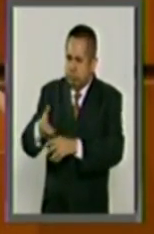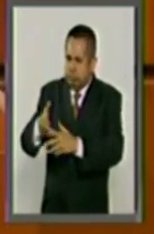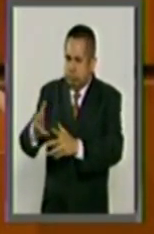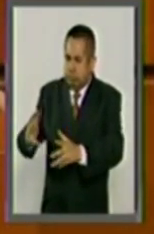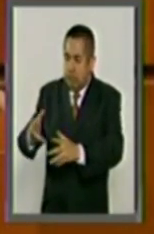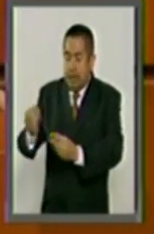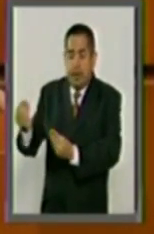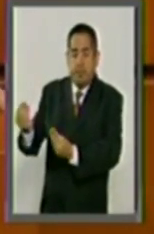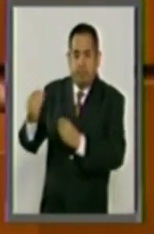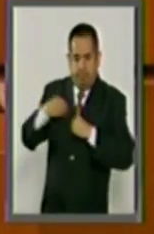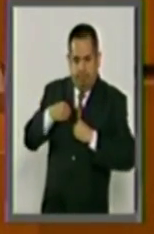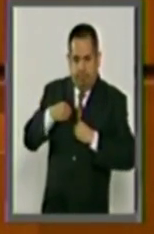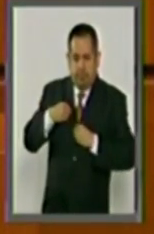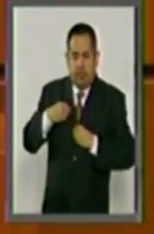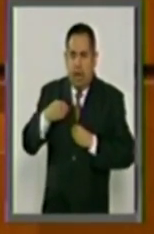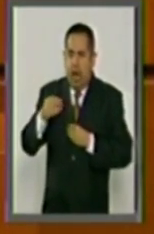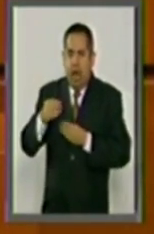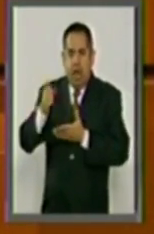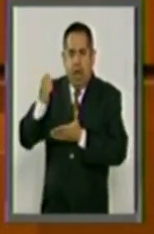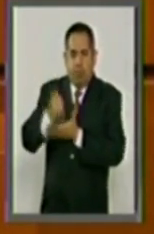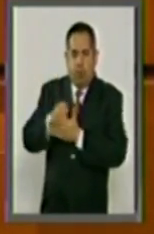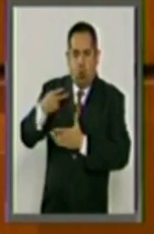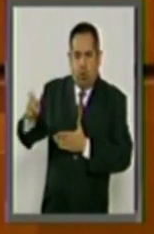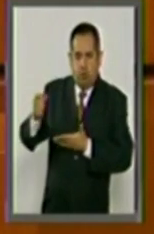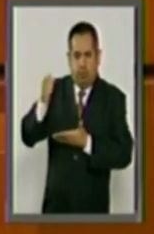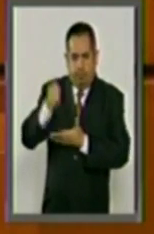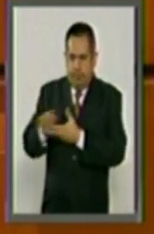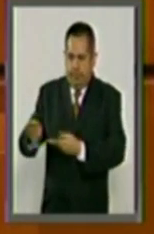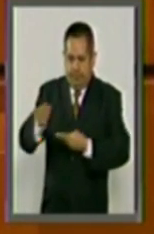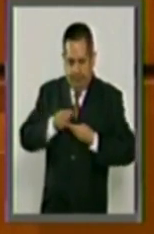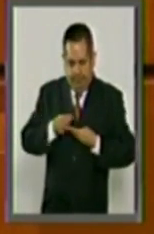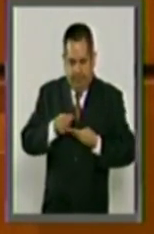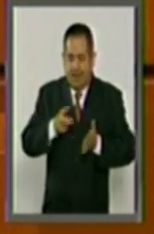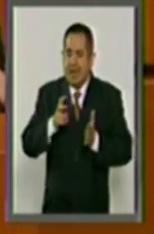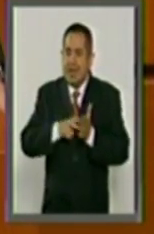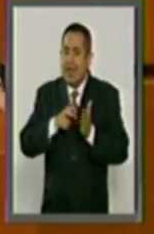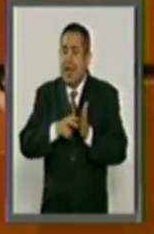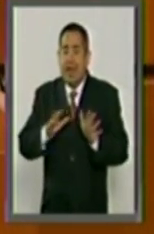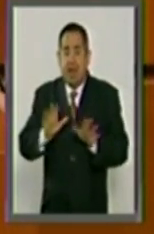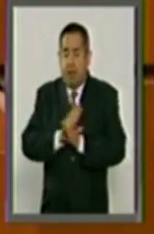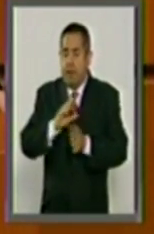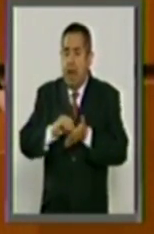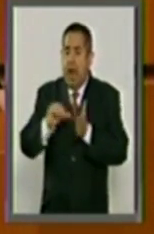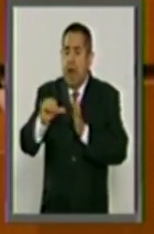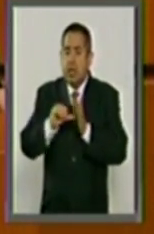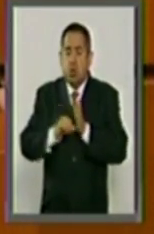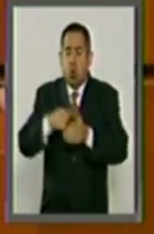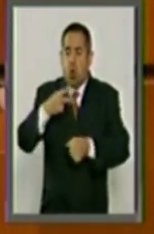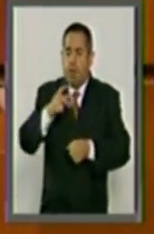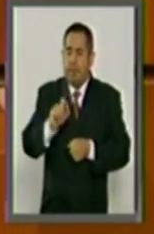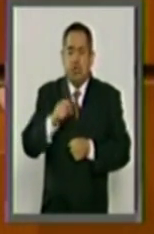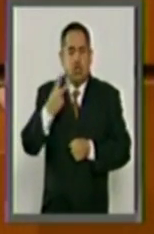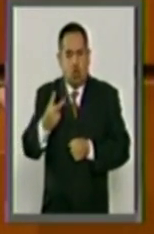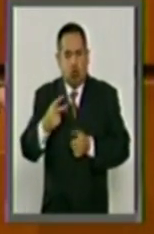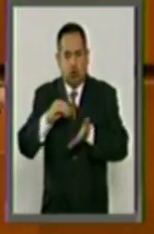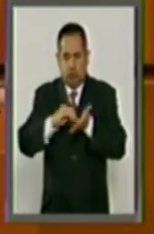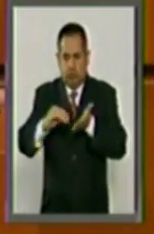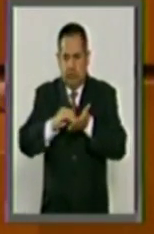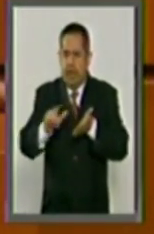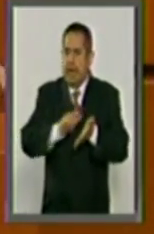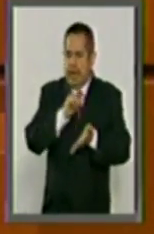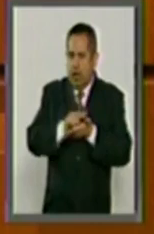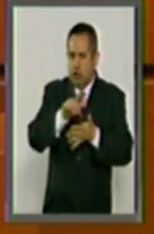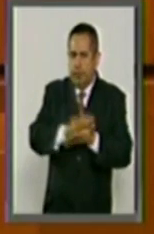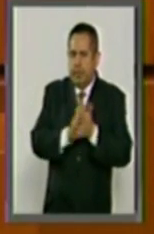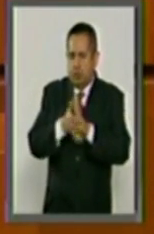nos envió como minuta la modificación al artículo 22 transitorio de la ley de